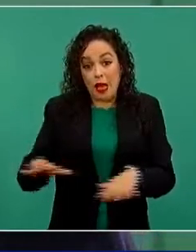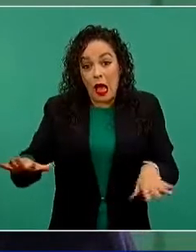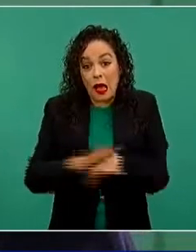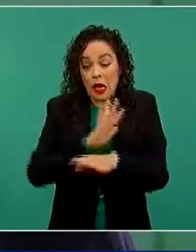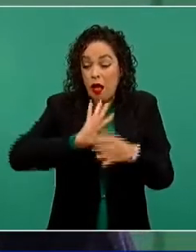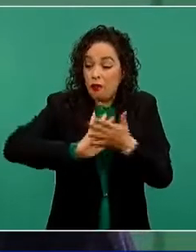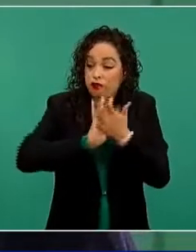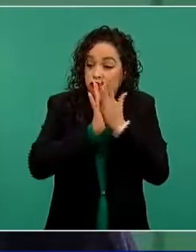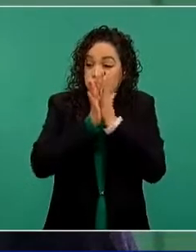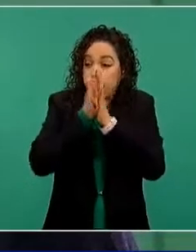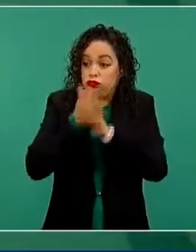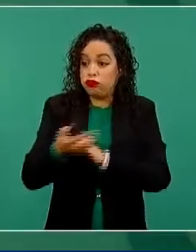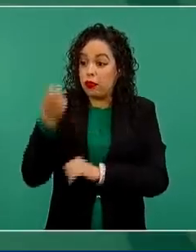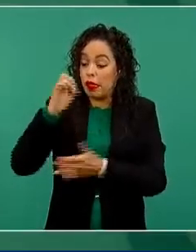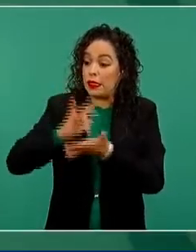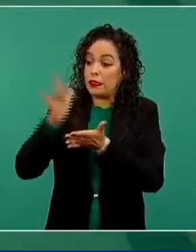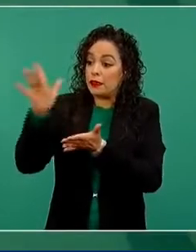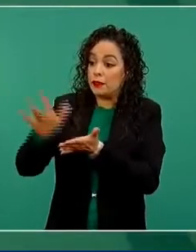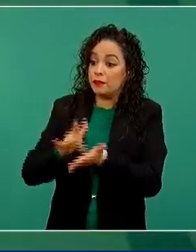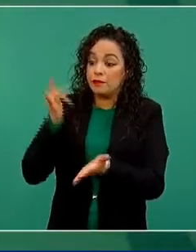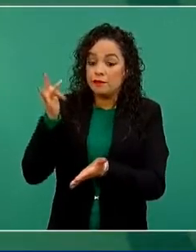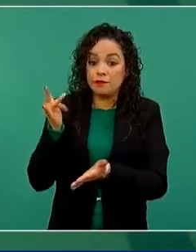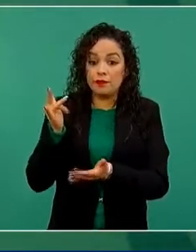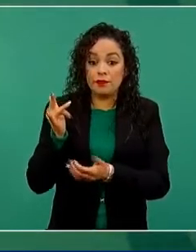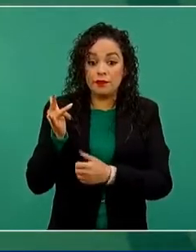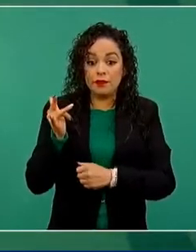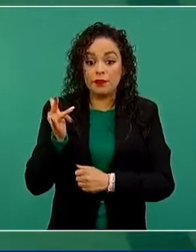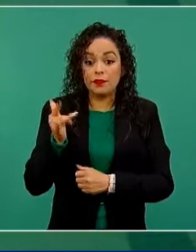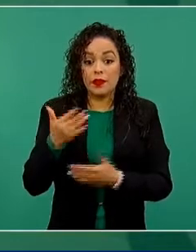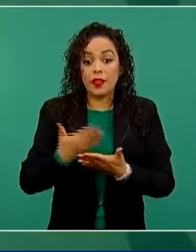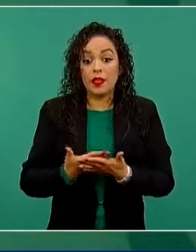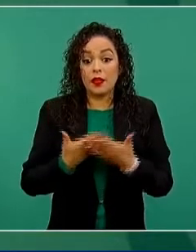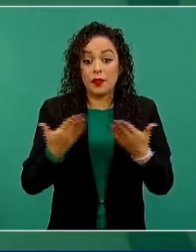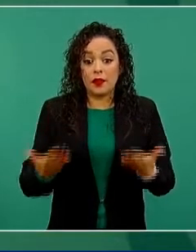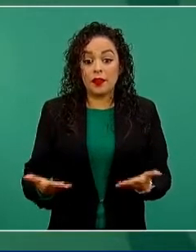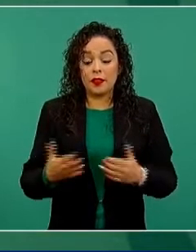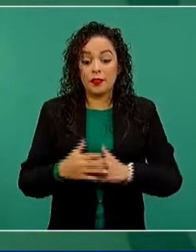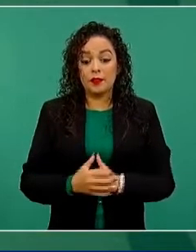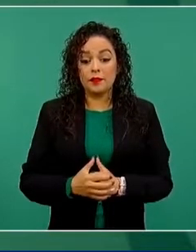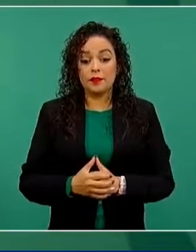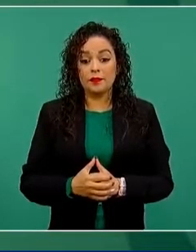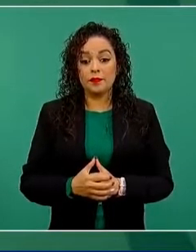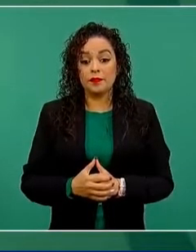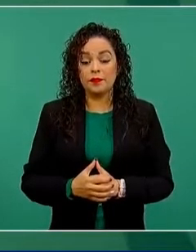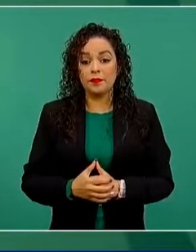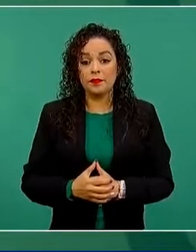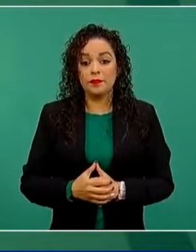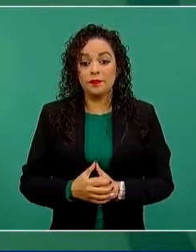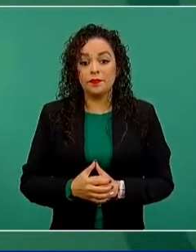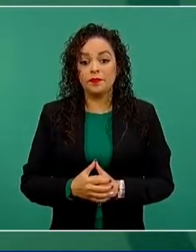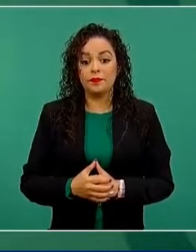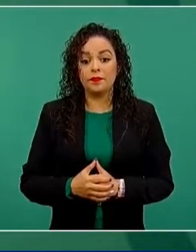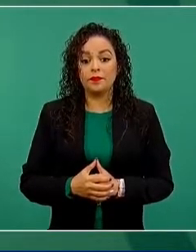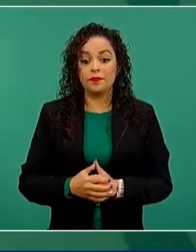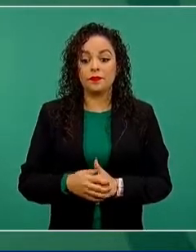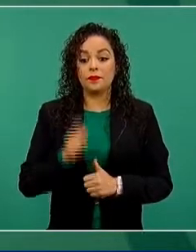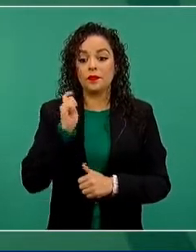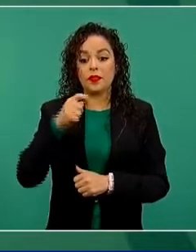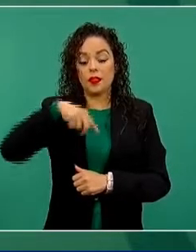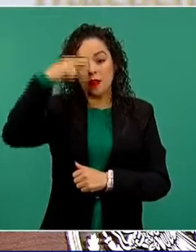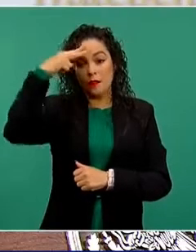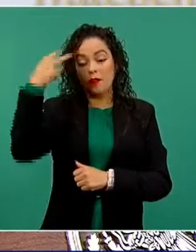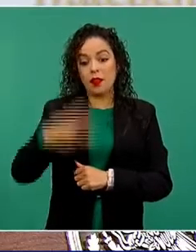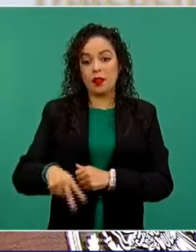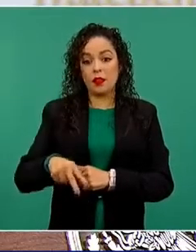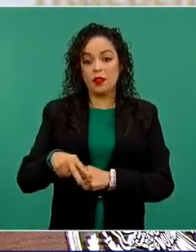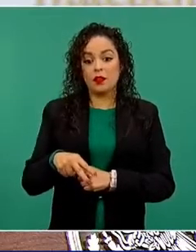permitió el que se llevara en México un